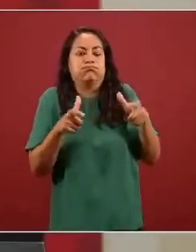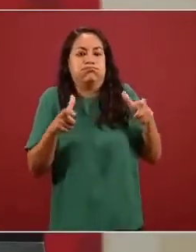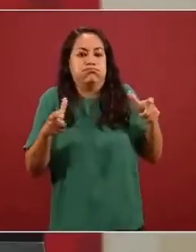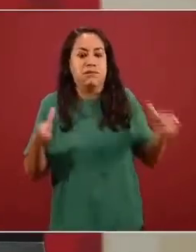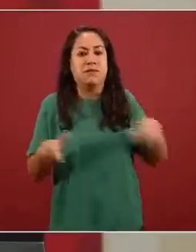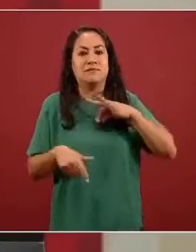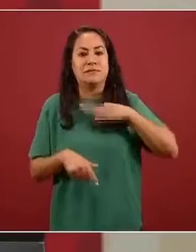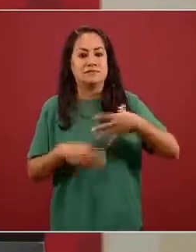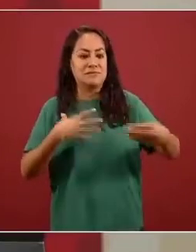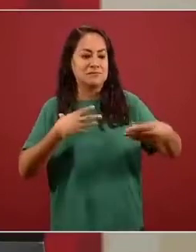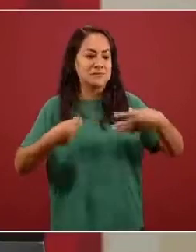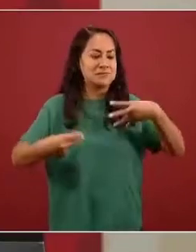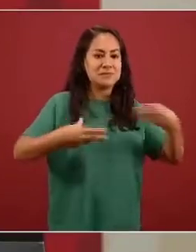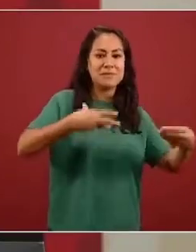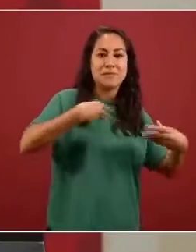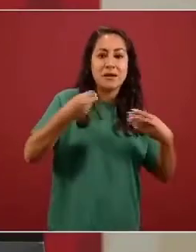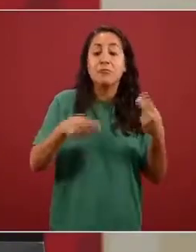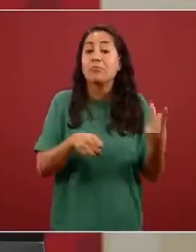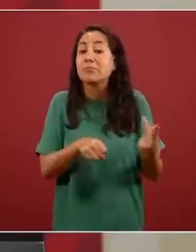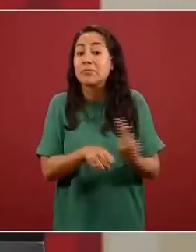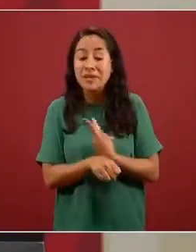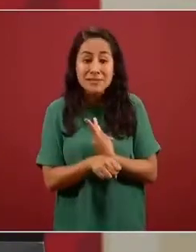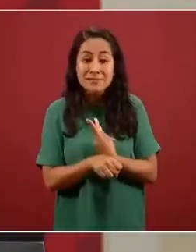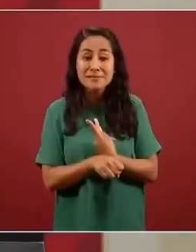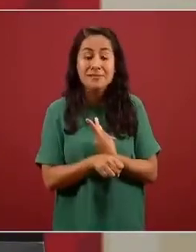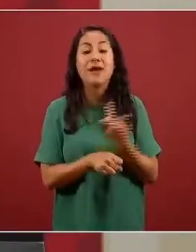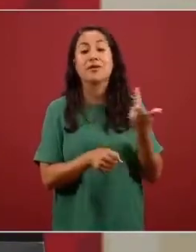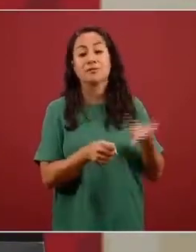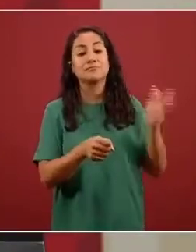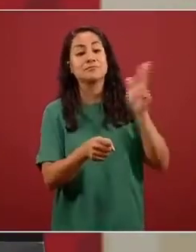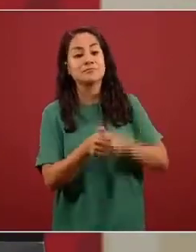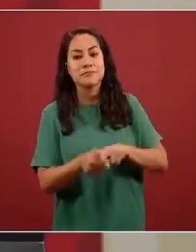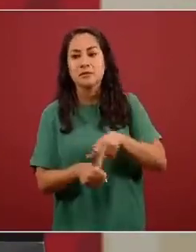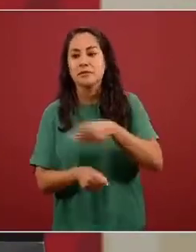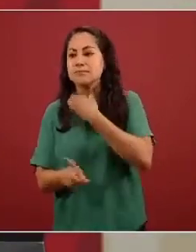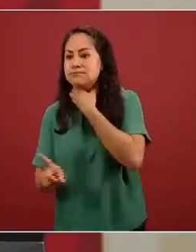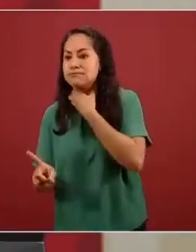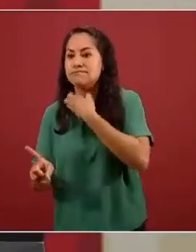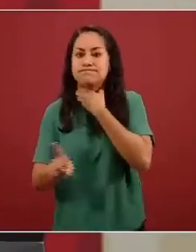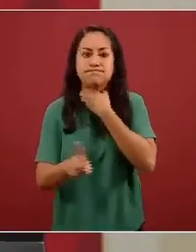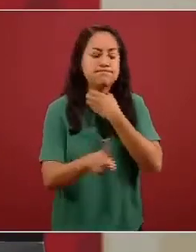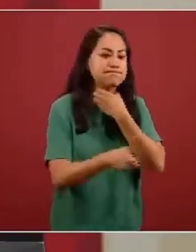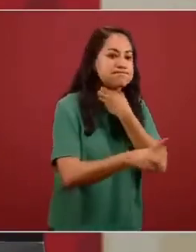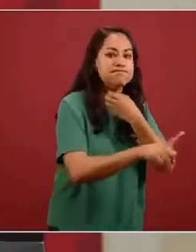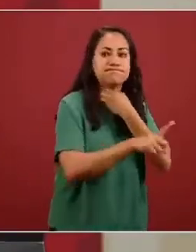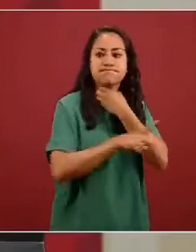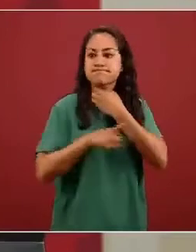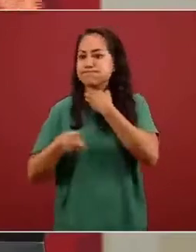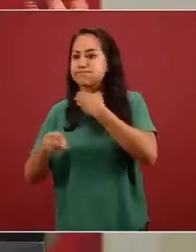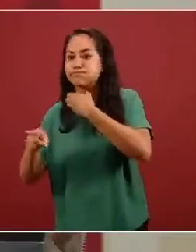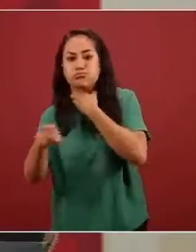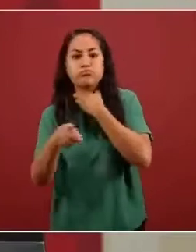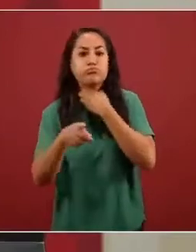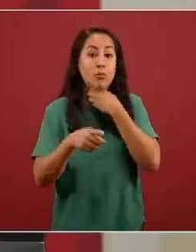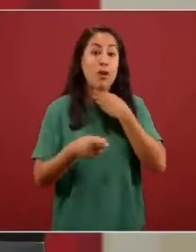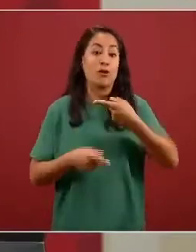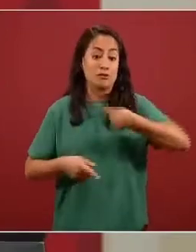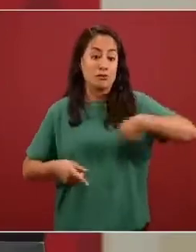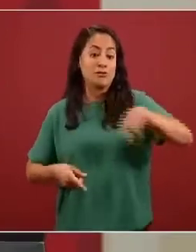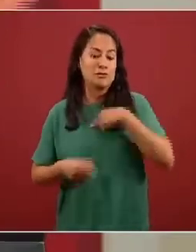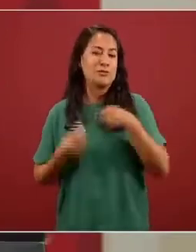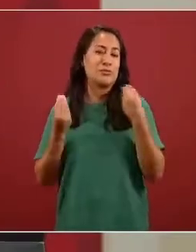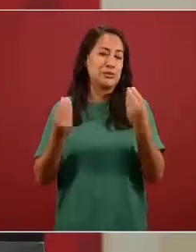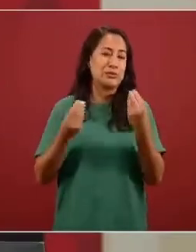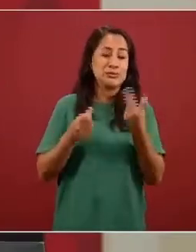importante es que esto rebase la capacidad inicialmente instalada del sistema de salud. Hicimos una reconversión que